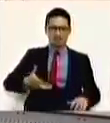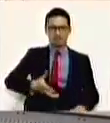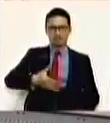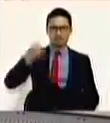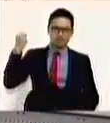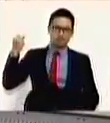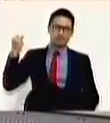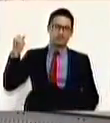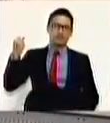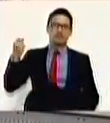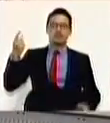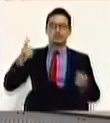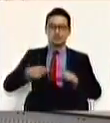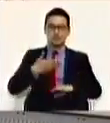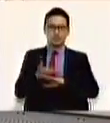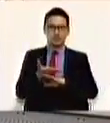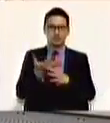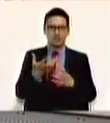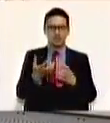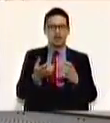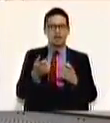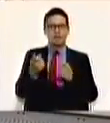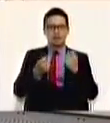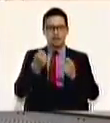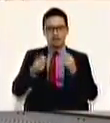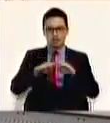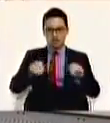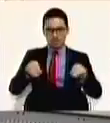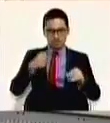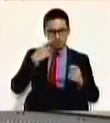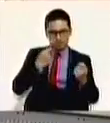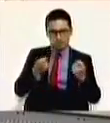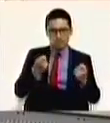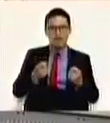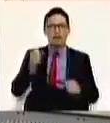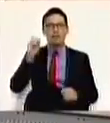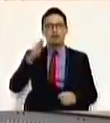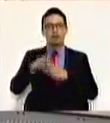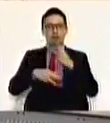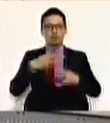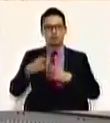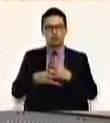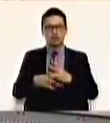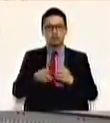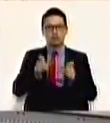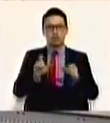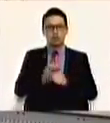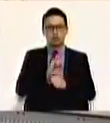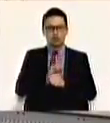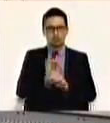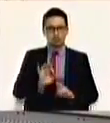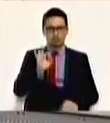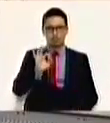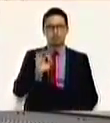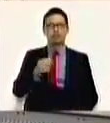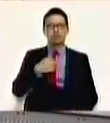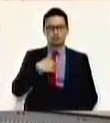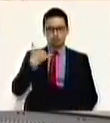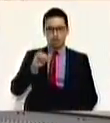planteó dinamizar el mercado de tierras para que quedara, dice el Banco Mundial, en manos de los usuarios más eficientes. Yo tengo algunos